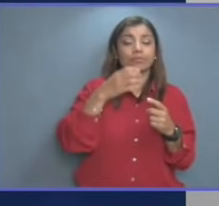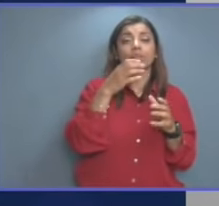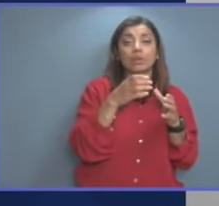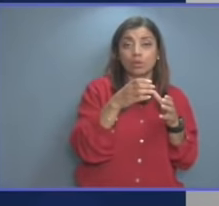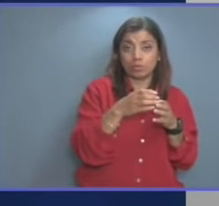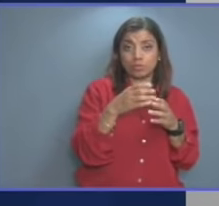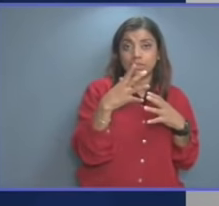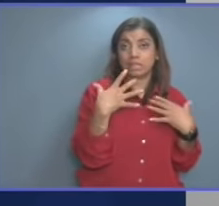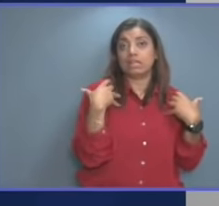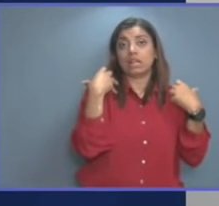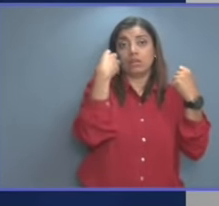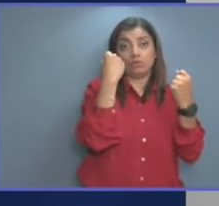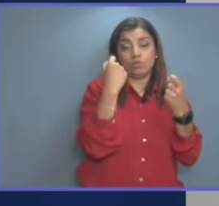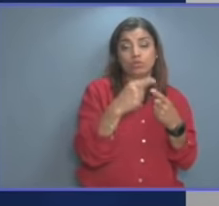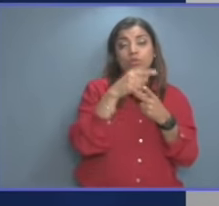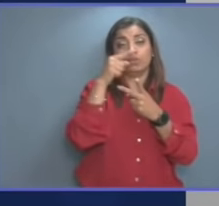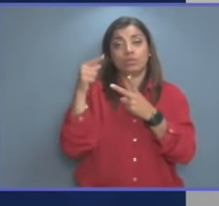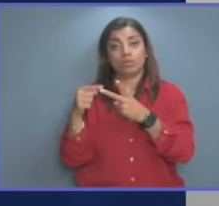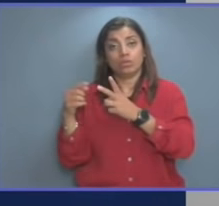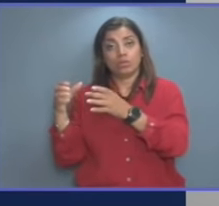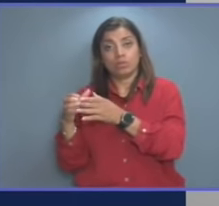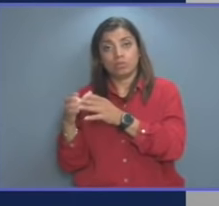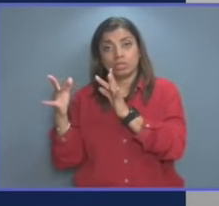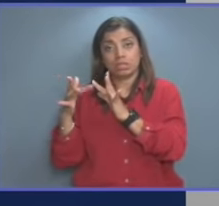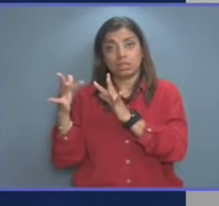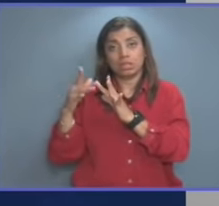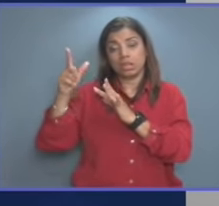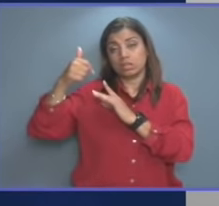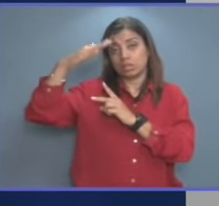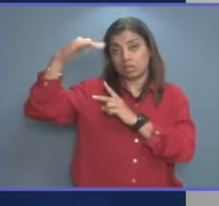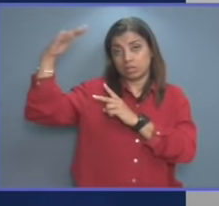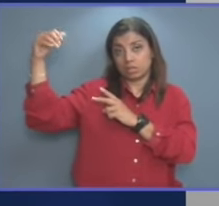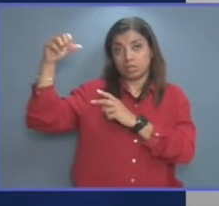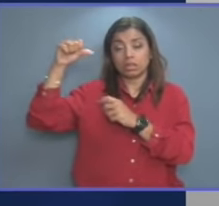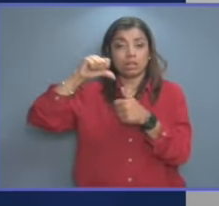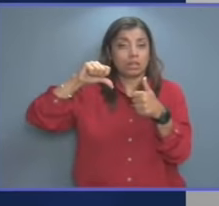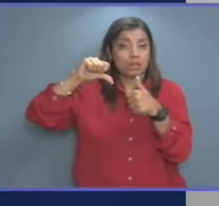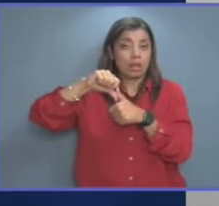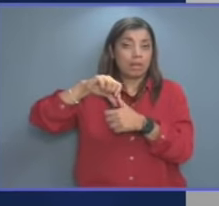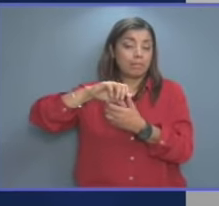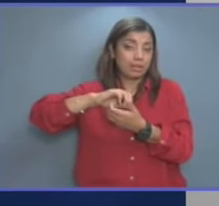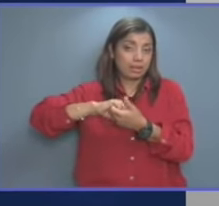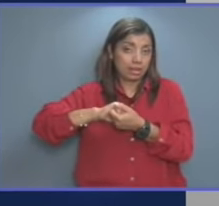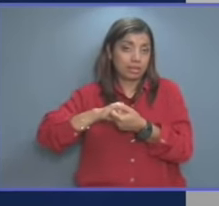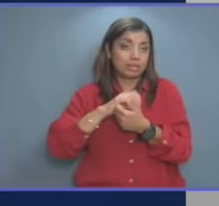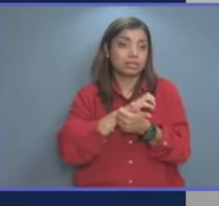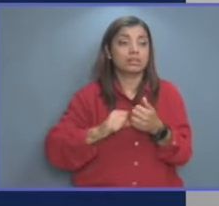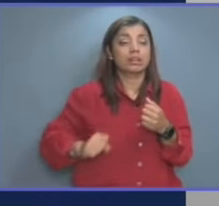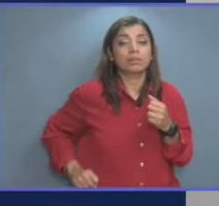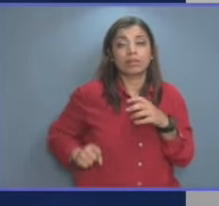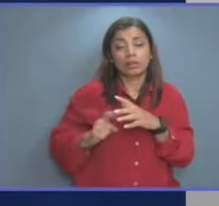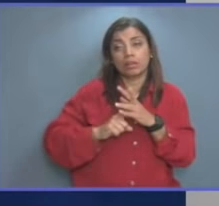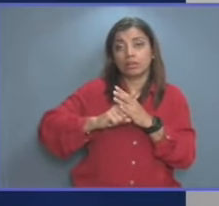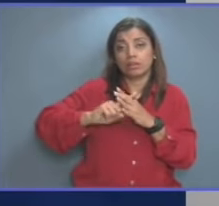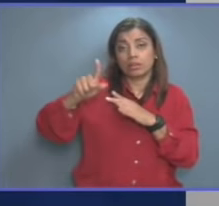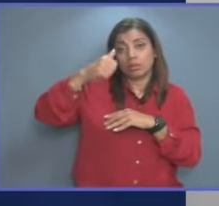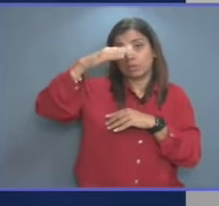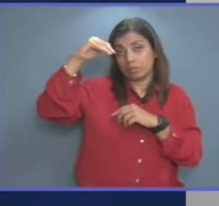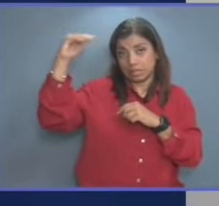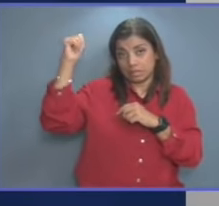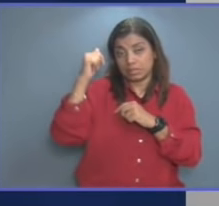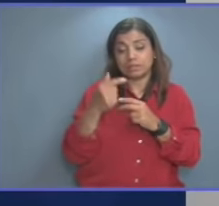comisión de salud y la comisión de relaciones exteriores integración centroamericana y salvadoreños en el exterior